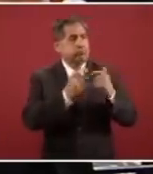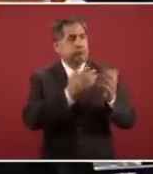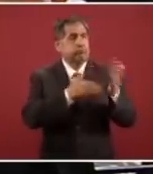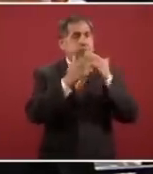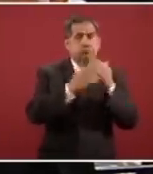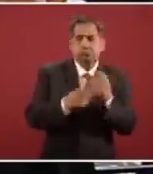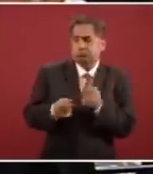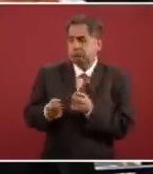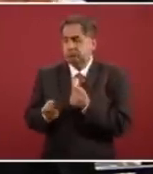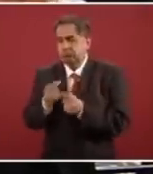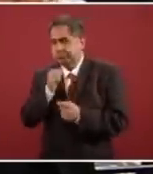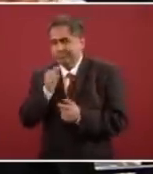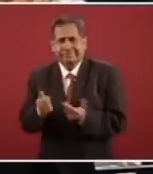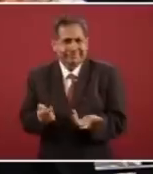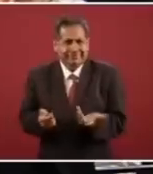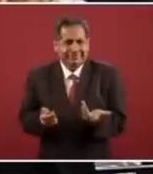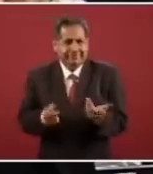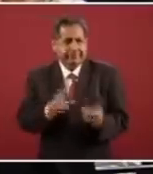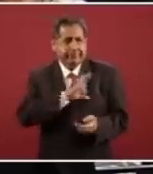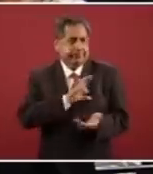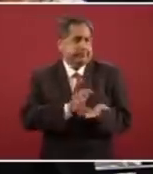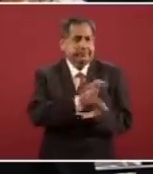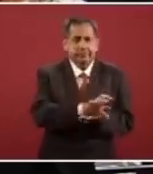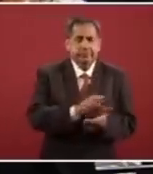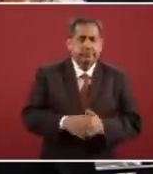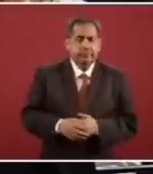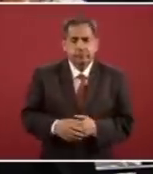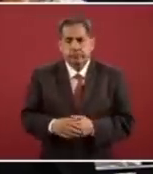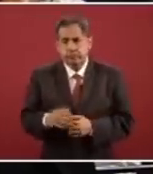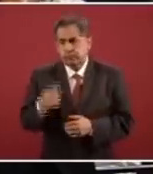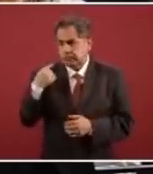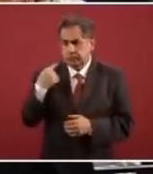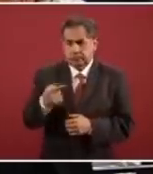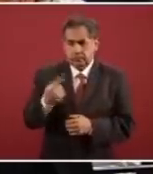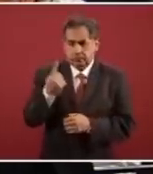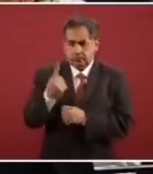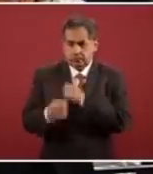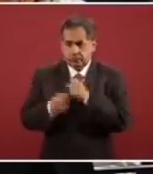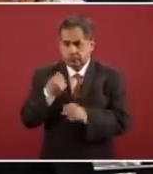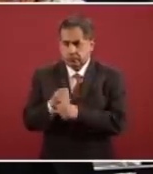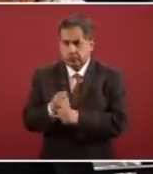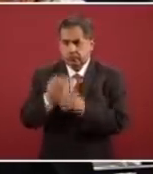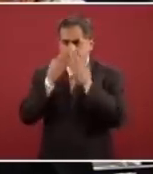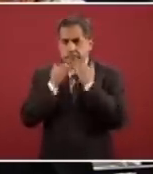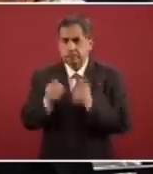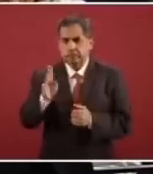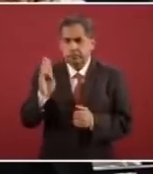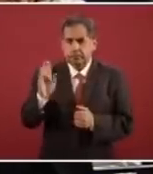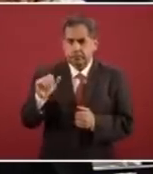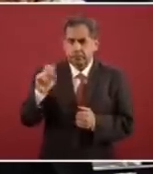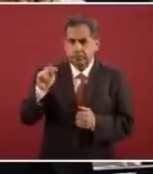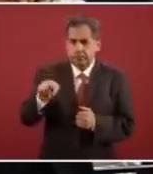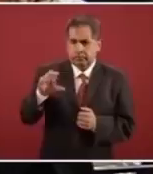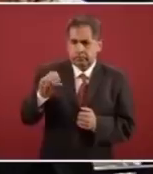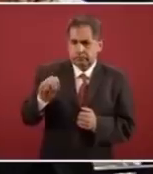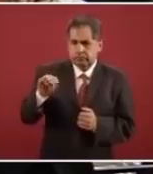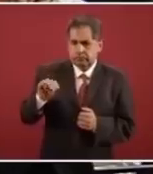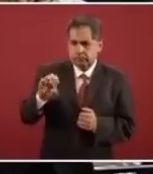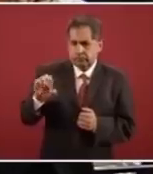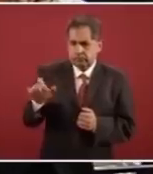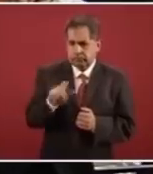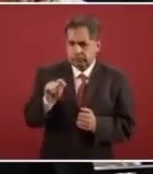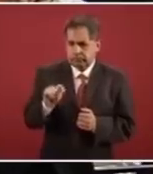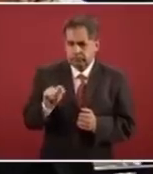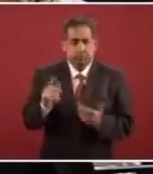privado. Y pues tenemos un año, me apena decirlo, sin presencia de Bancomex. Bancomex en los